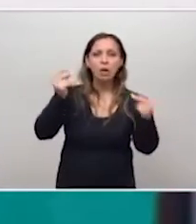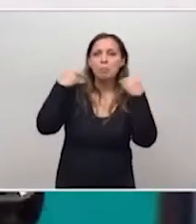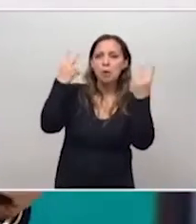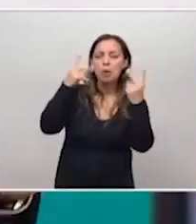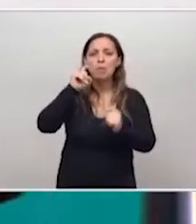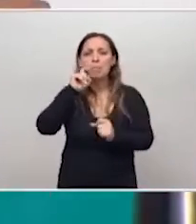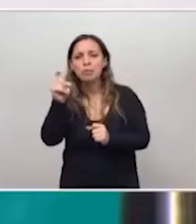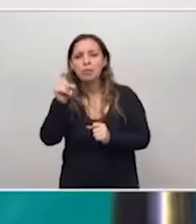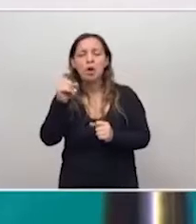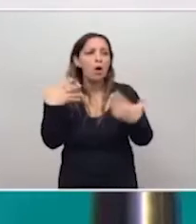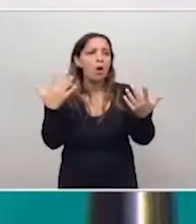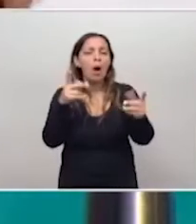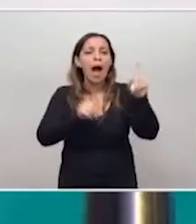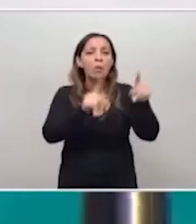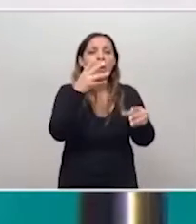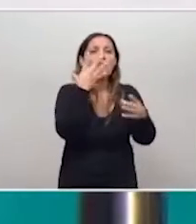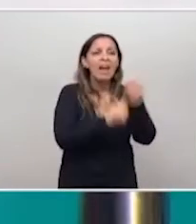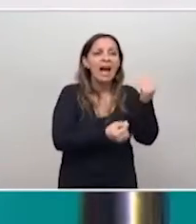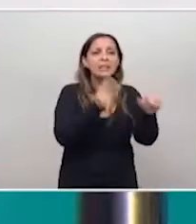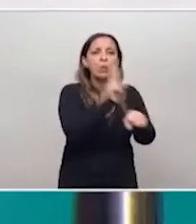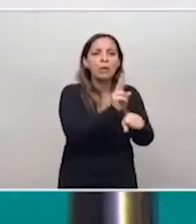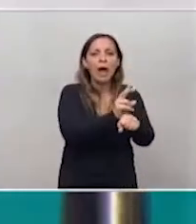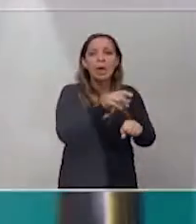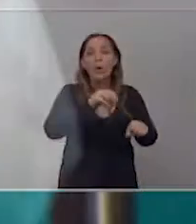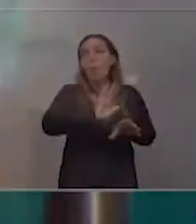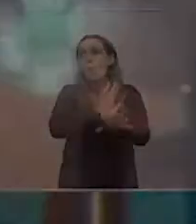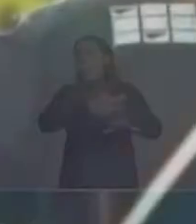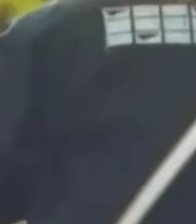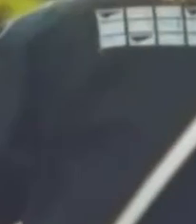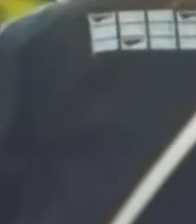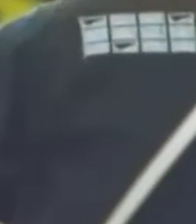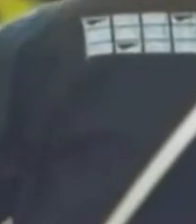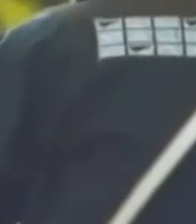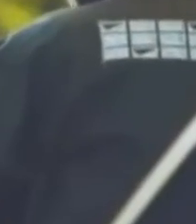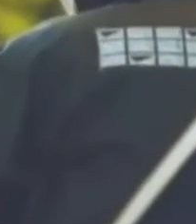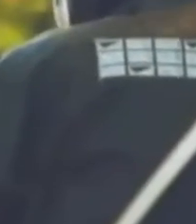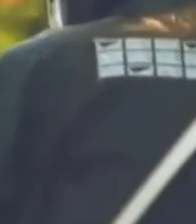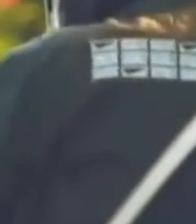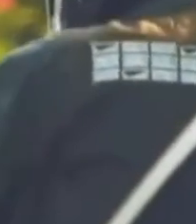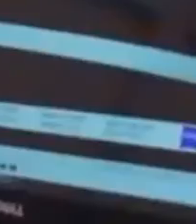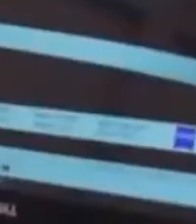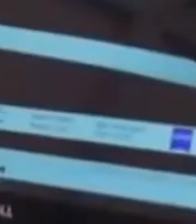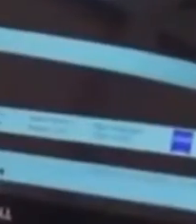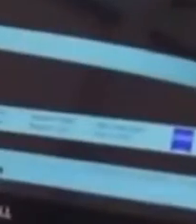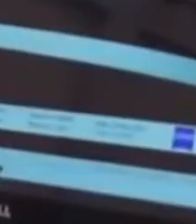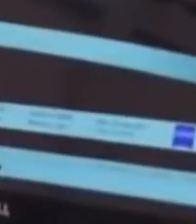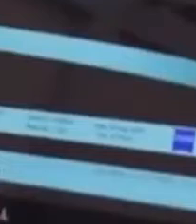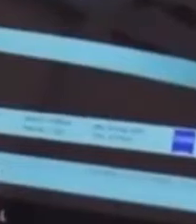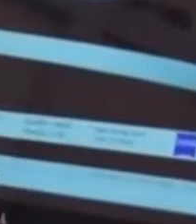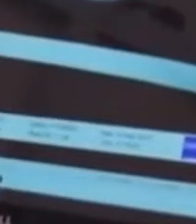una nueva etapa del programa bonaerenses Solidarios y Solidarias. Con la instalación de otras 5.000 cámaras,